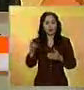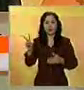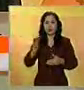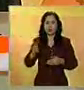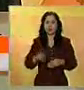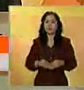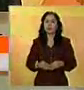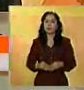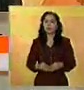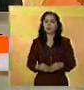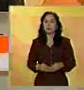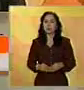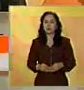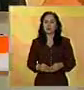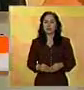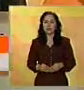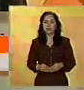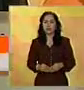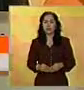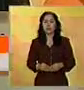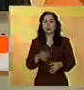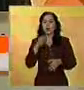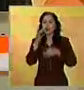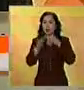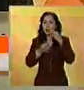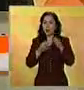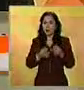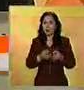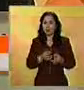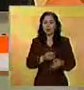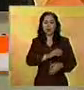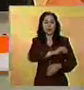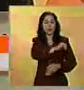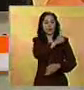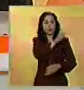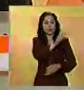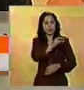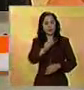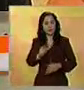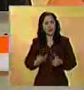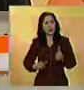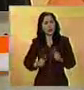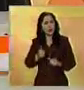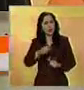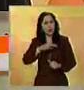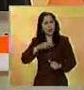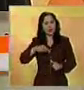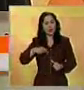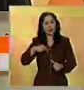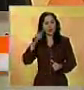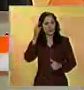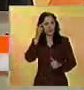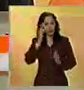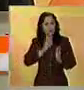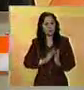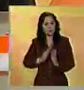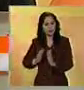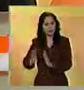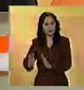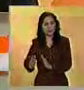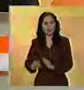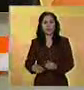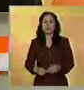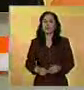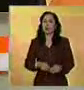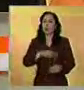territorio. Le señalamos a los rectores cuál era nuestro cronograma. Nosotros